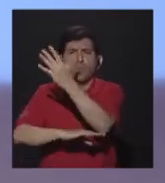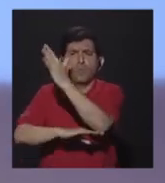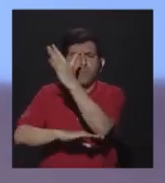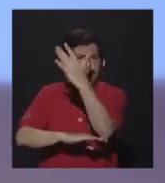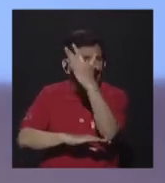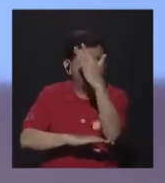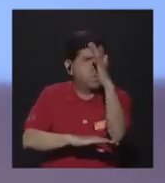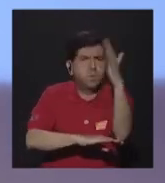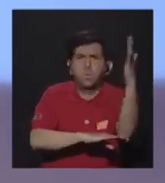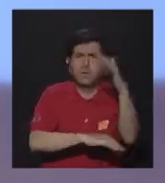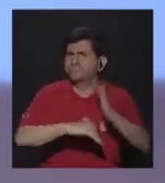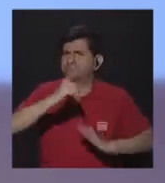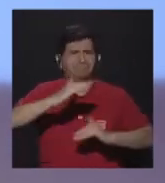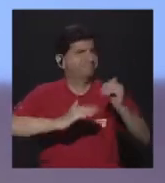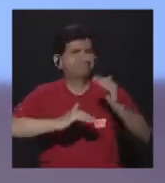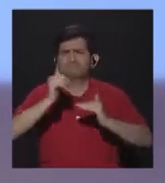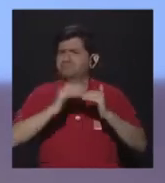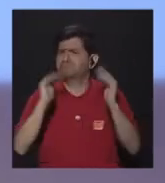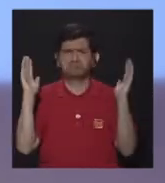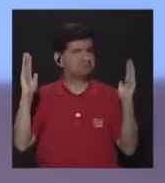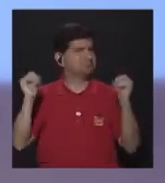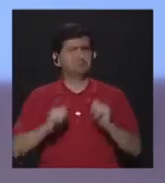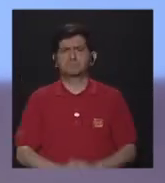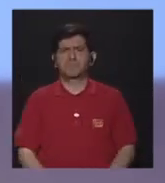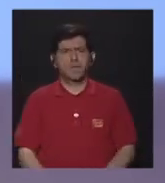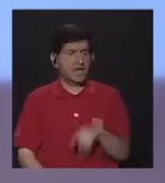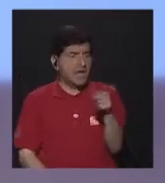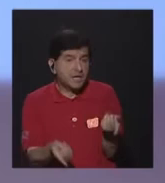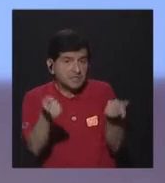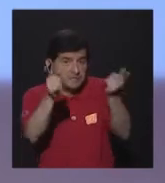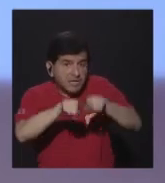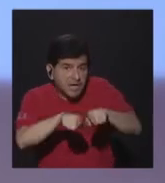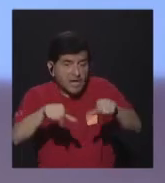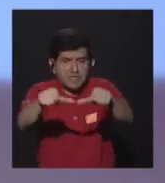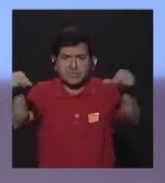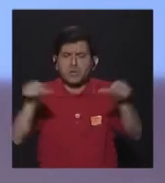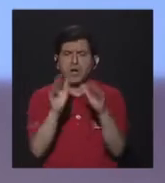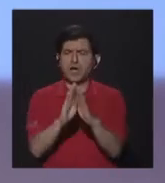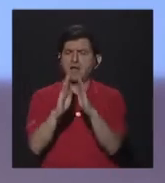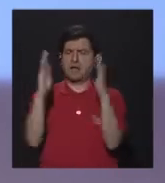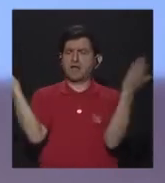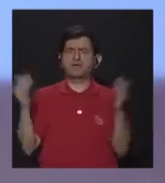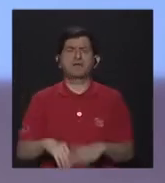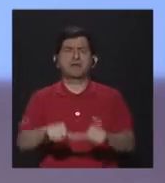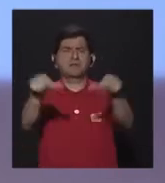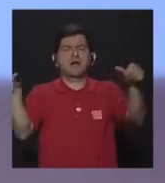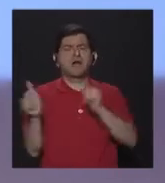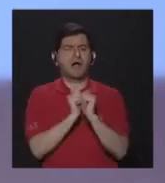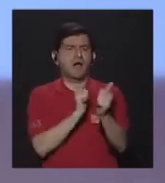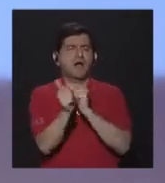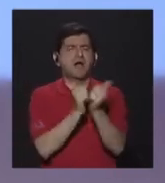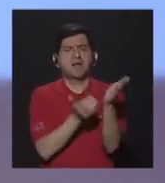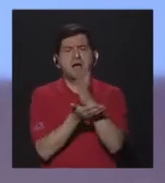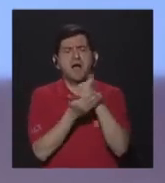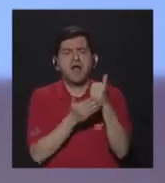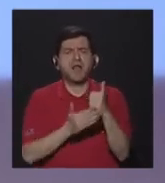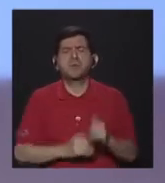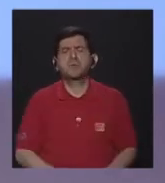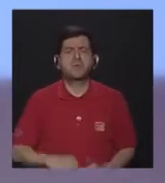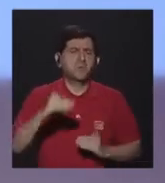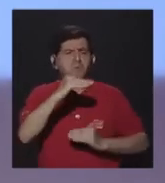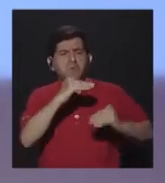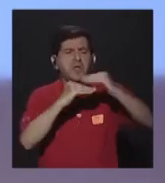básicamente sin construcciones grandes compuesta por 10 abiertas instalaciones deportivas algunos edificios menores